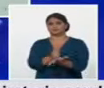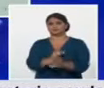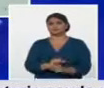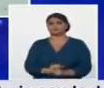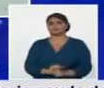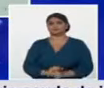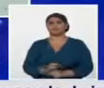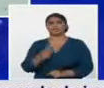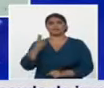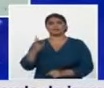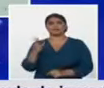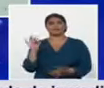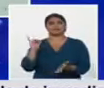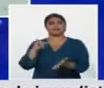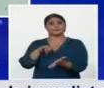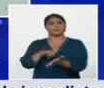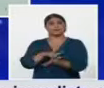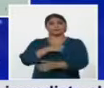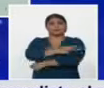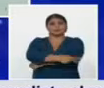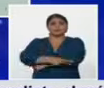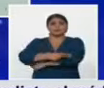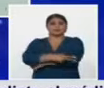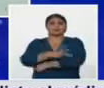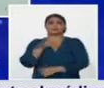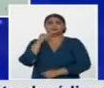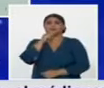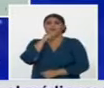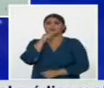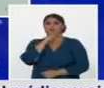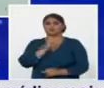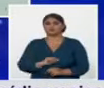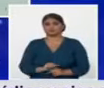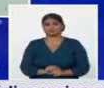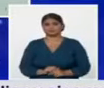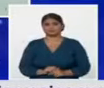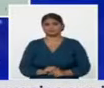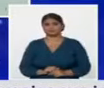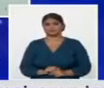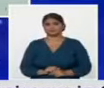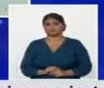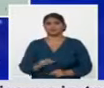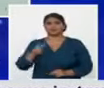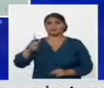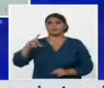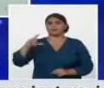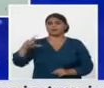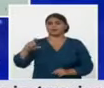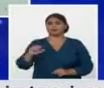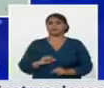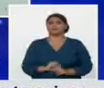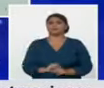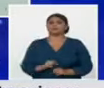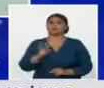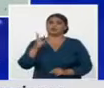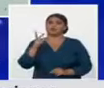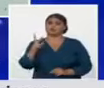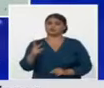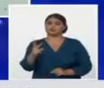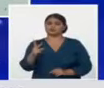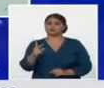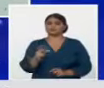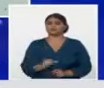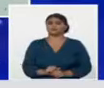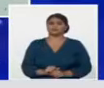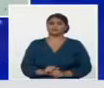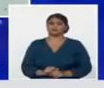viajeros cubanos procedentes de Rusia. Igual situación en Villa Clara con los 2 casos que se confirman, uno de